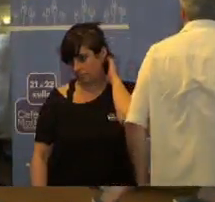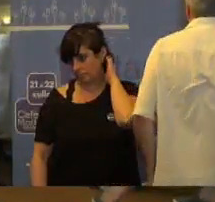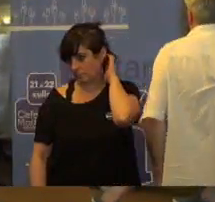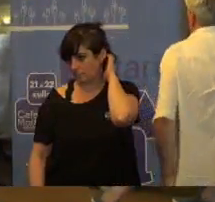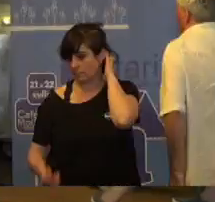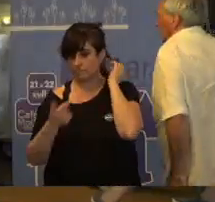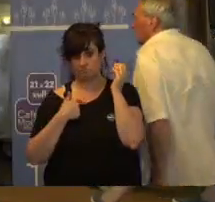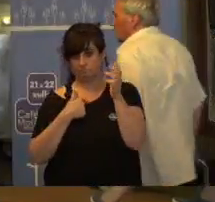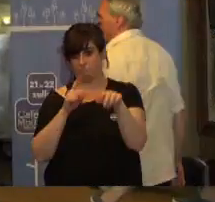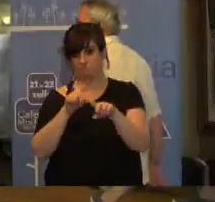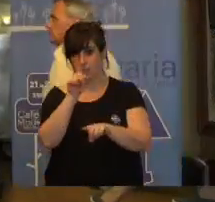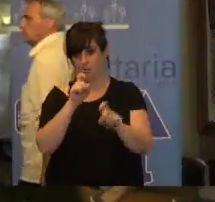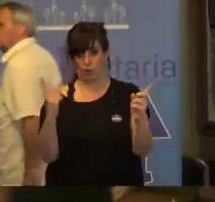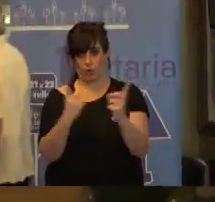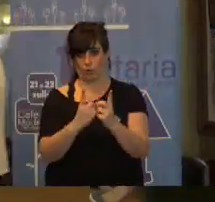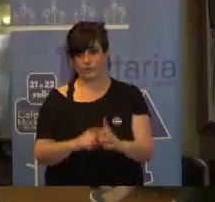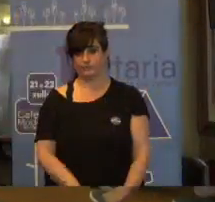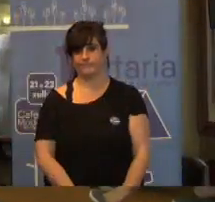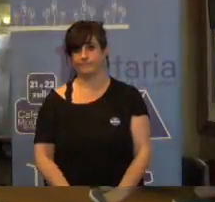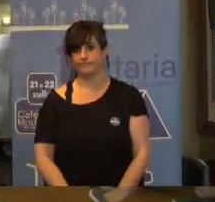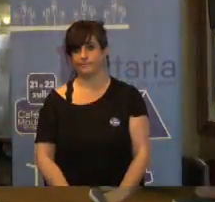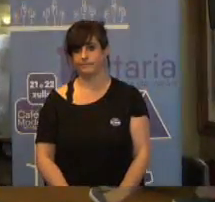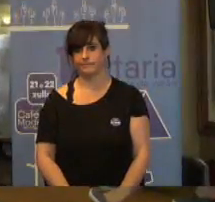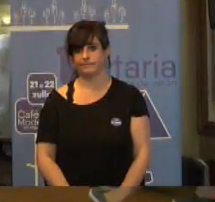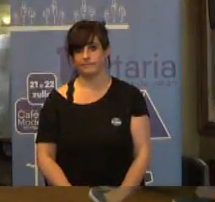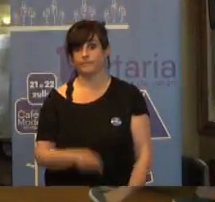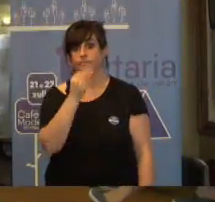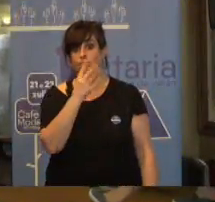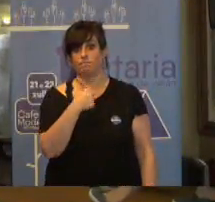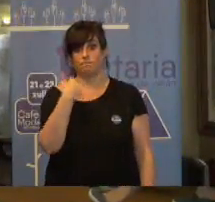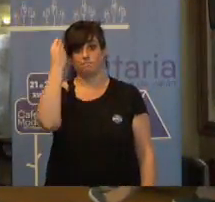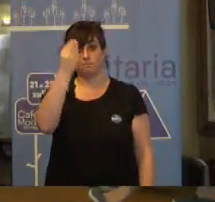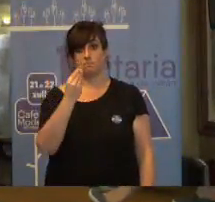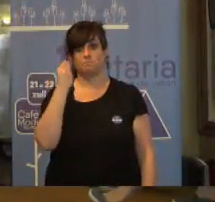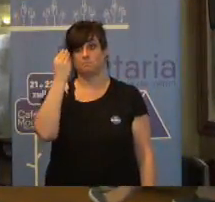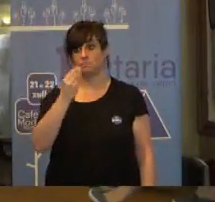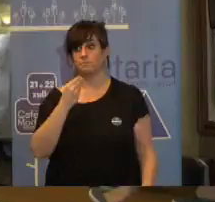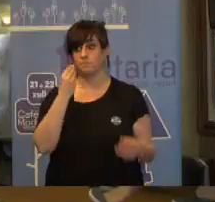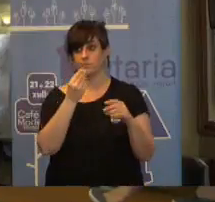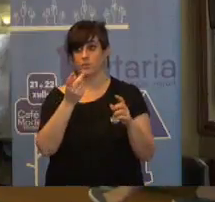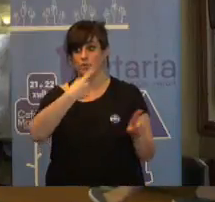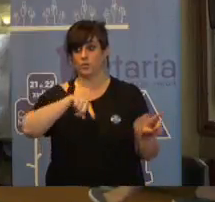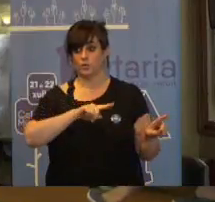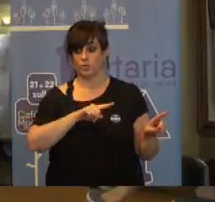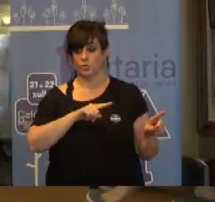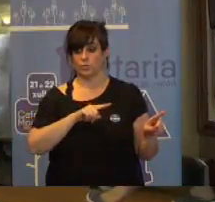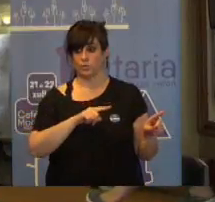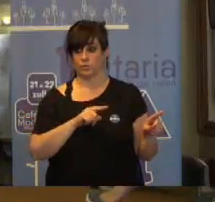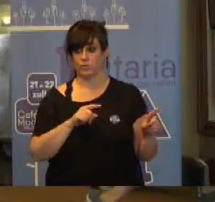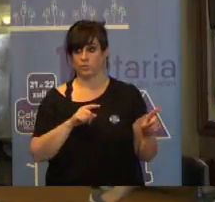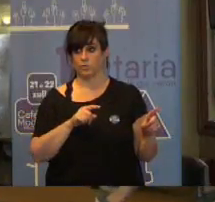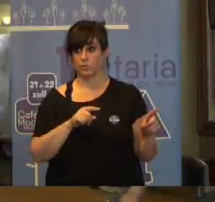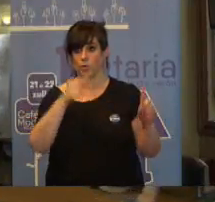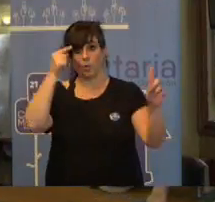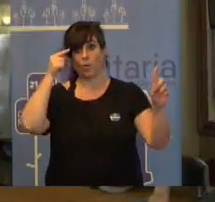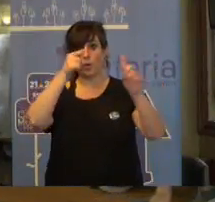acabo rápido. Non sei se queres entrar. Bueno, eu penso que o que non podemos perder de vista nunca é o